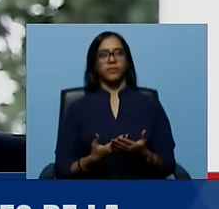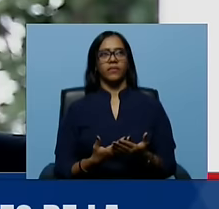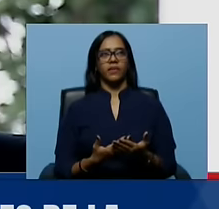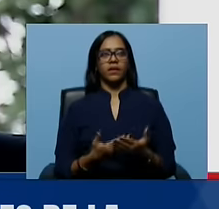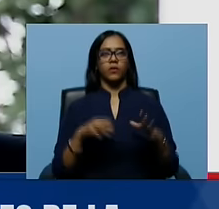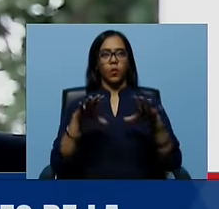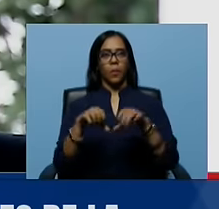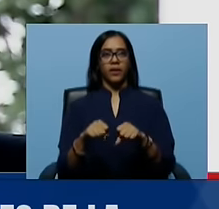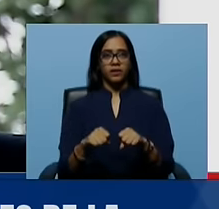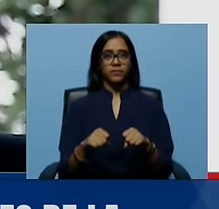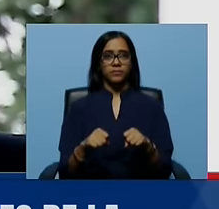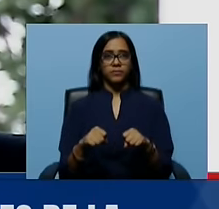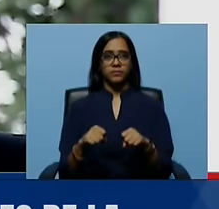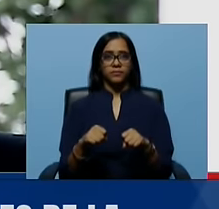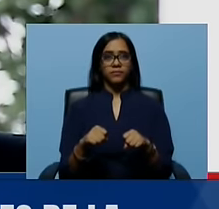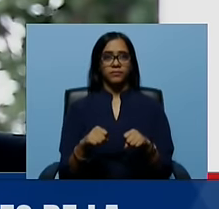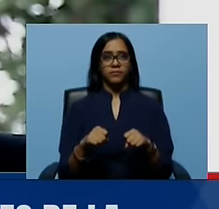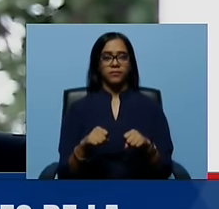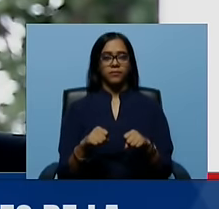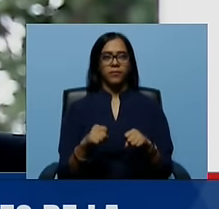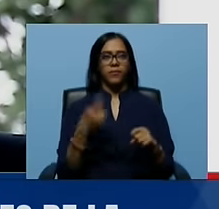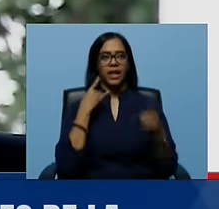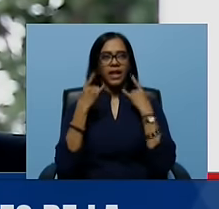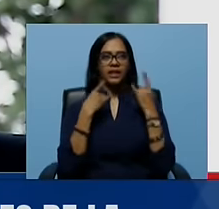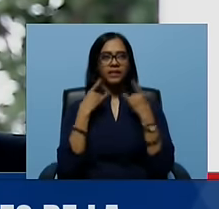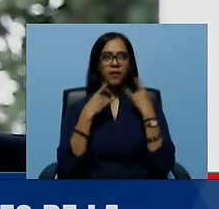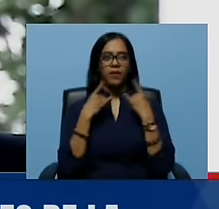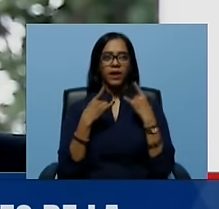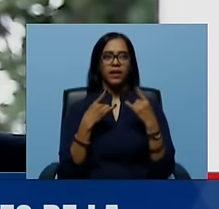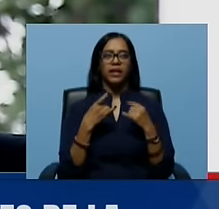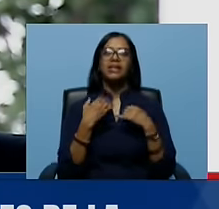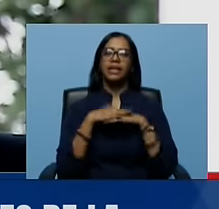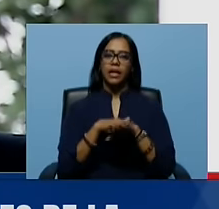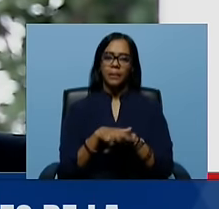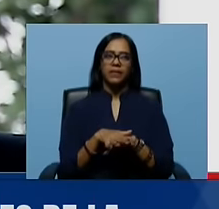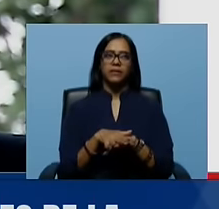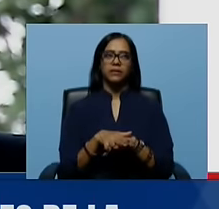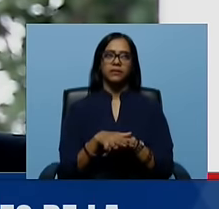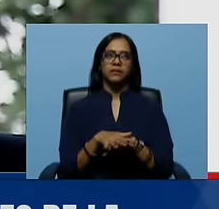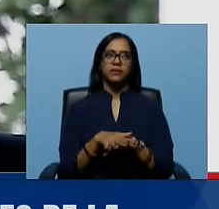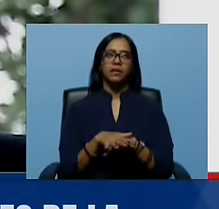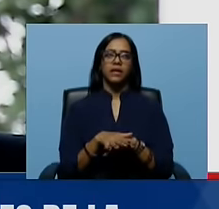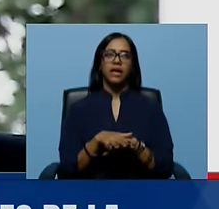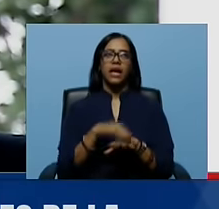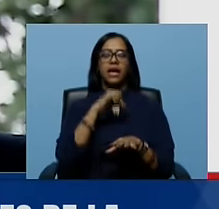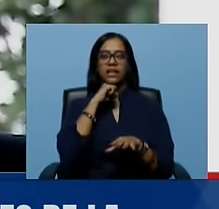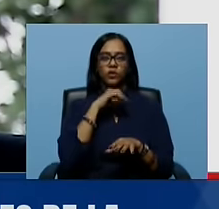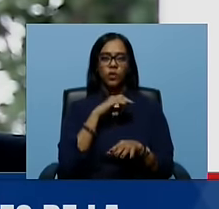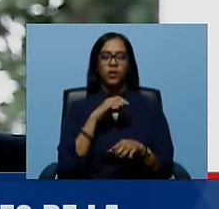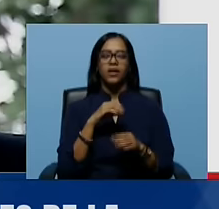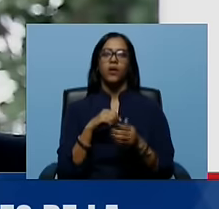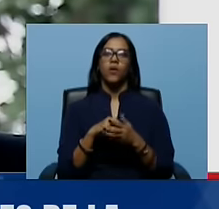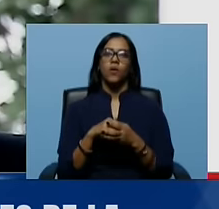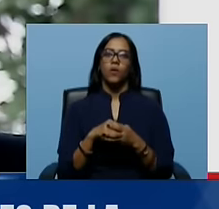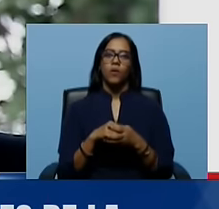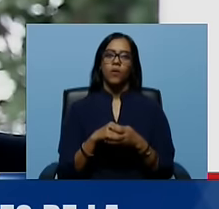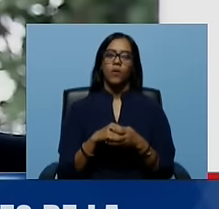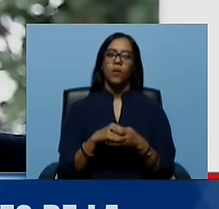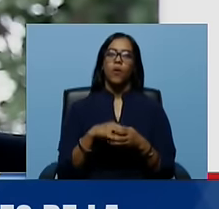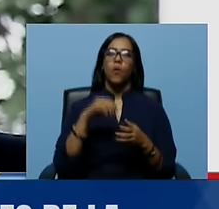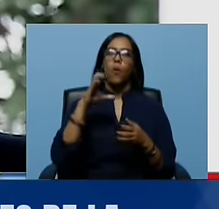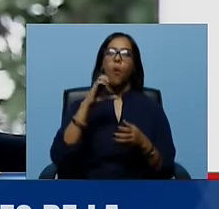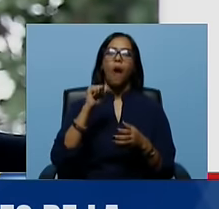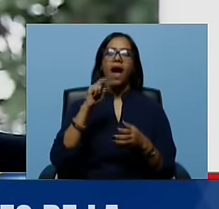tomar para activar y rehabilitar integralmente el histórico cuartel San Carlos y